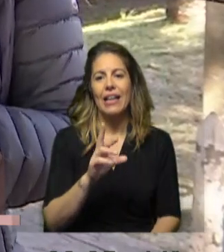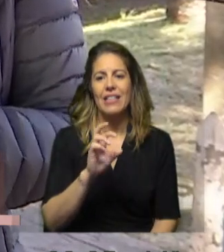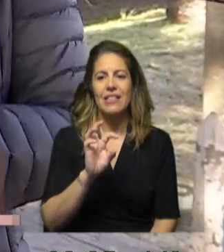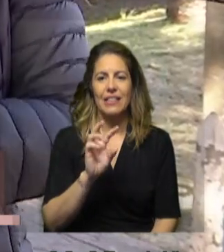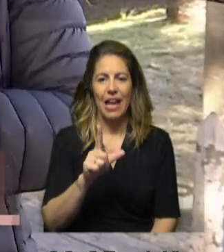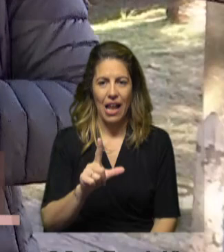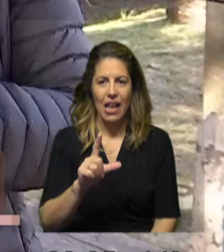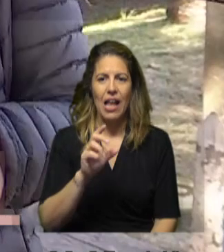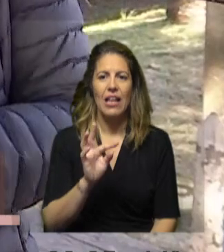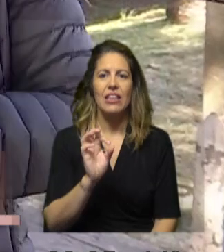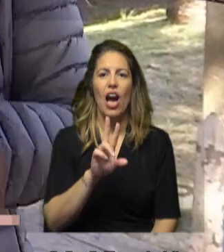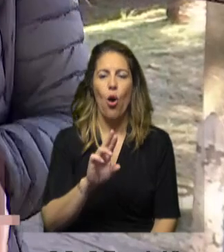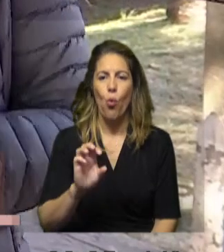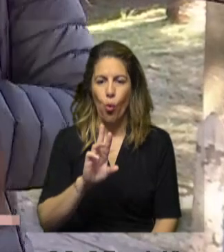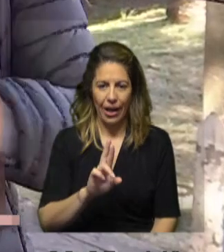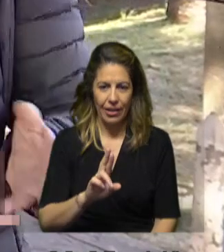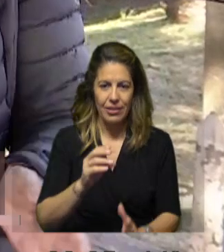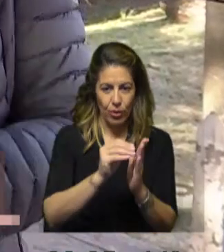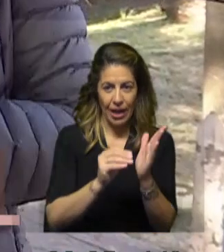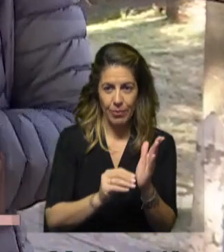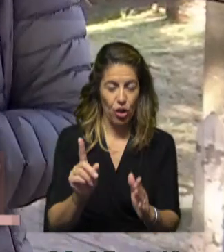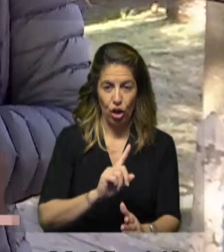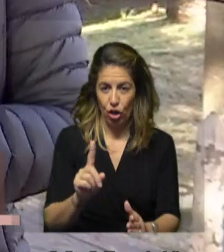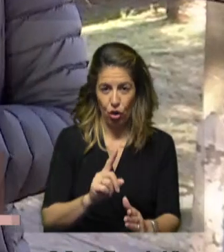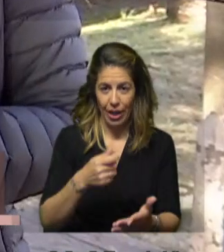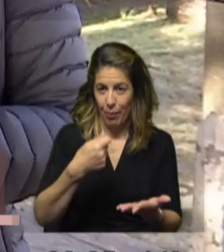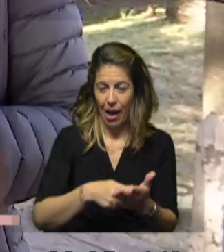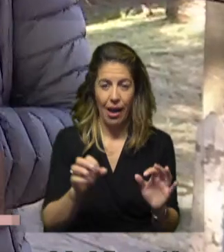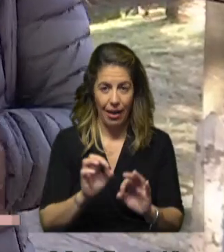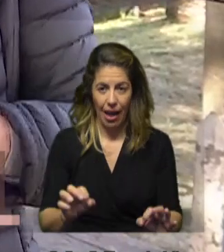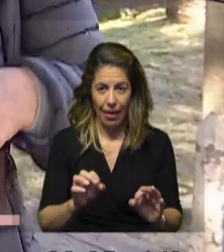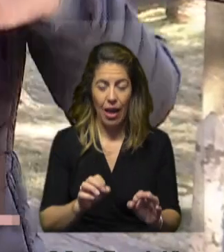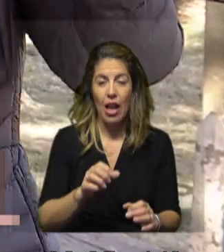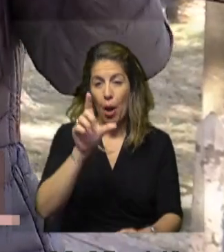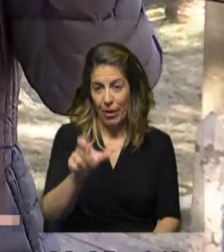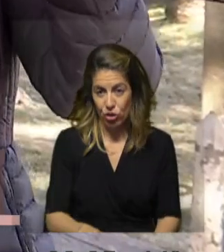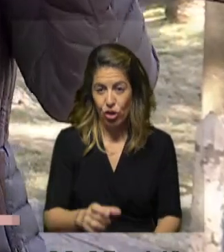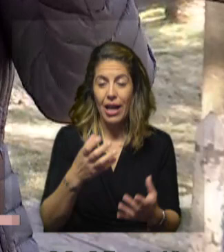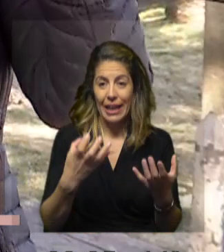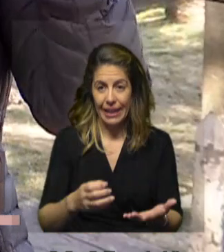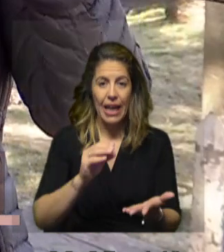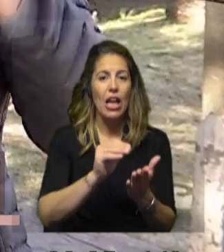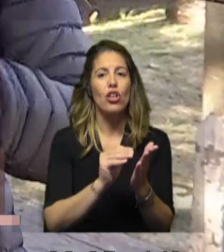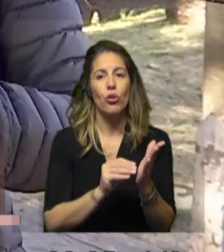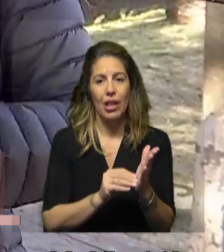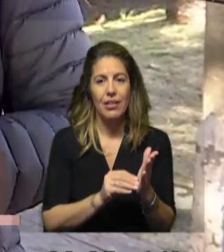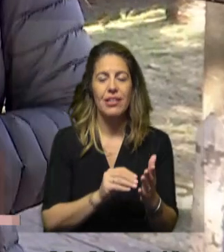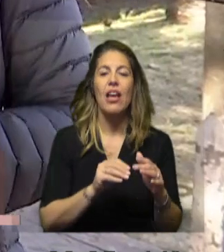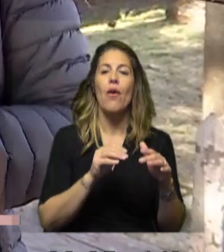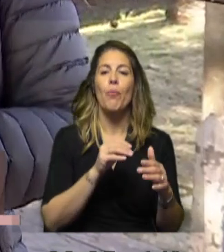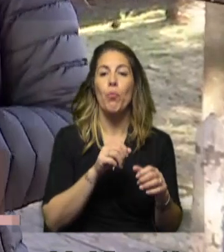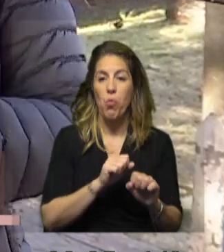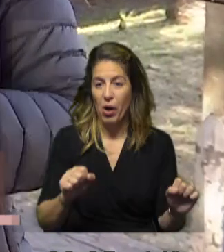necesario inscribirse, que es para la comunidad, para pacientes, familiares y para todo aquel que quiere informarse, que va a extenderse de 10 de la mañana